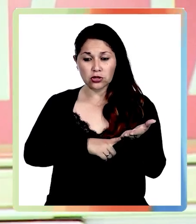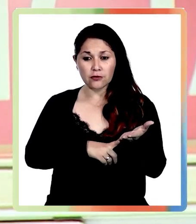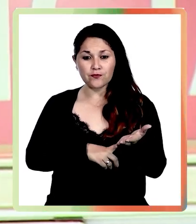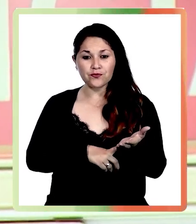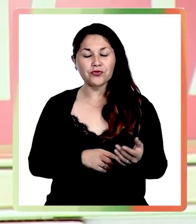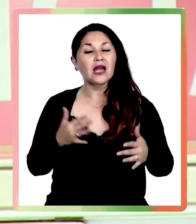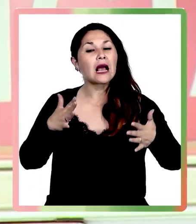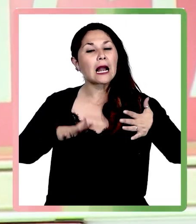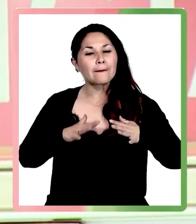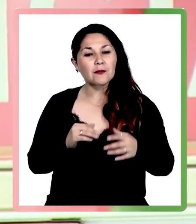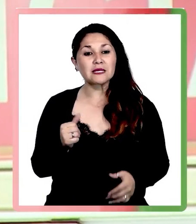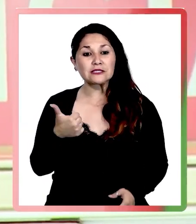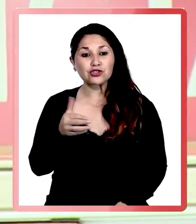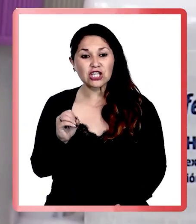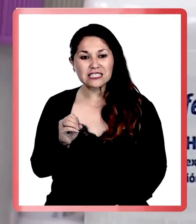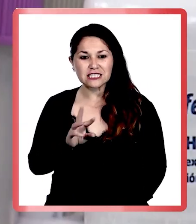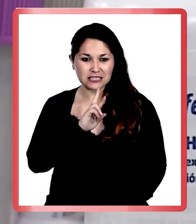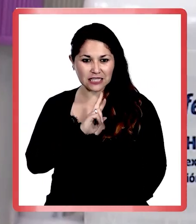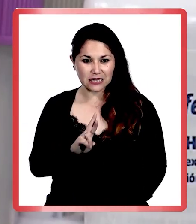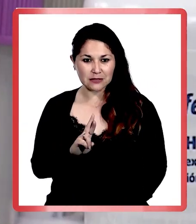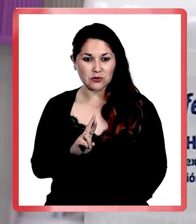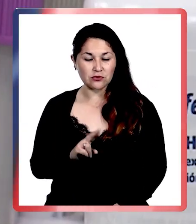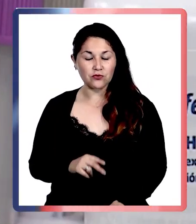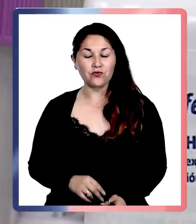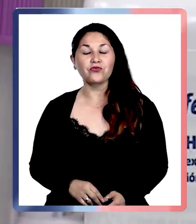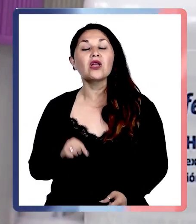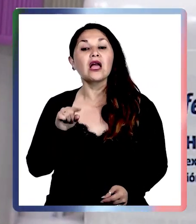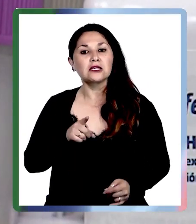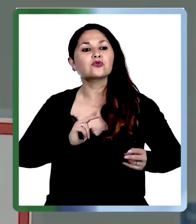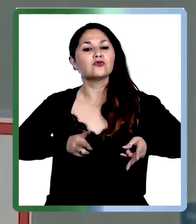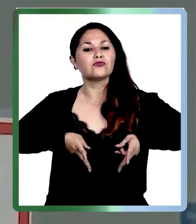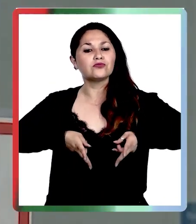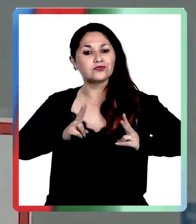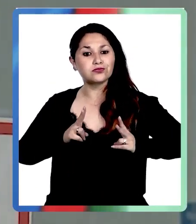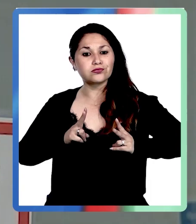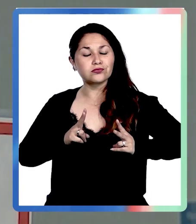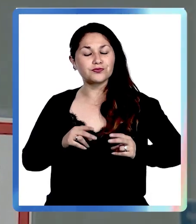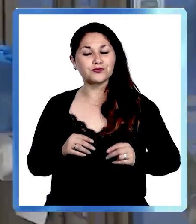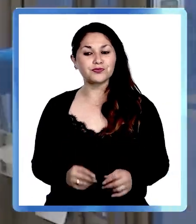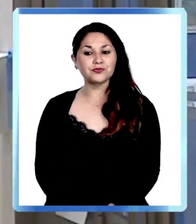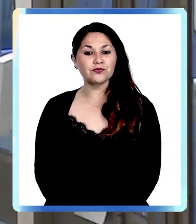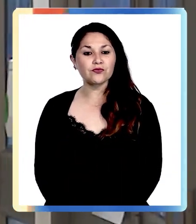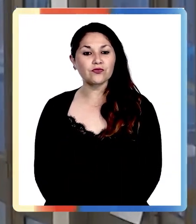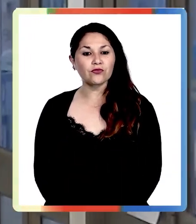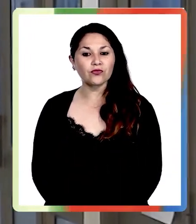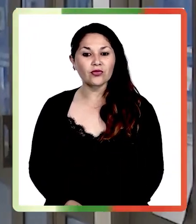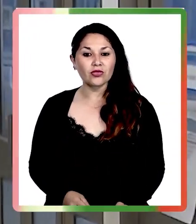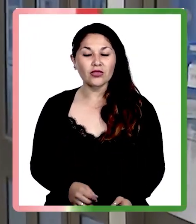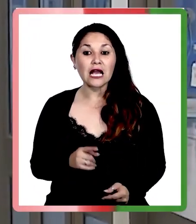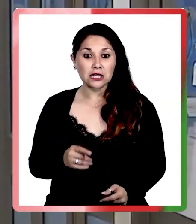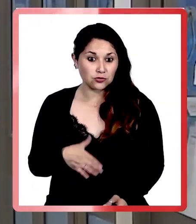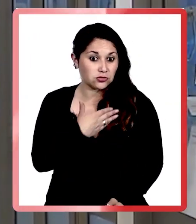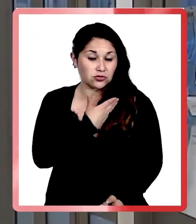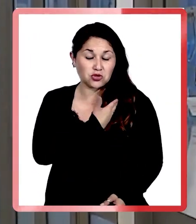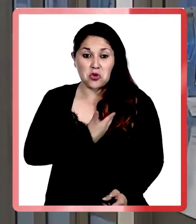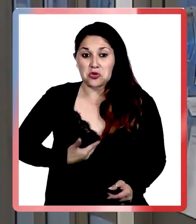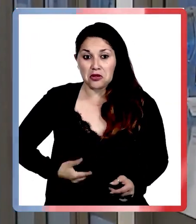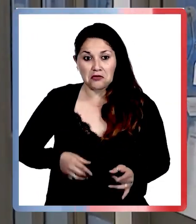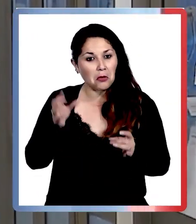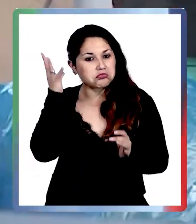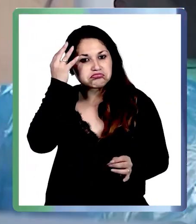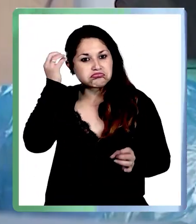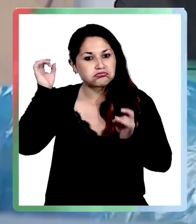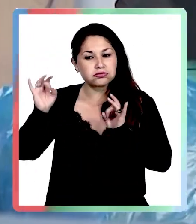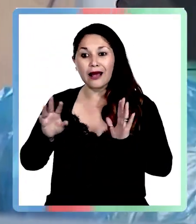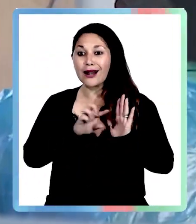dio aproximadamente 60 soluciones, fue la que permitió justamente que el Ejecutivo enviara este